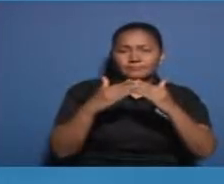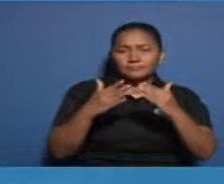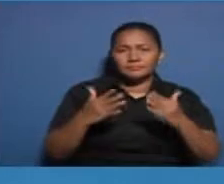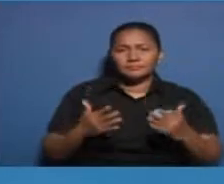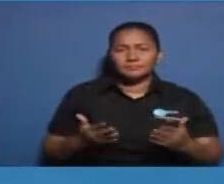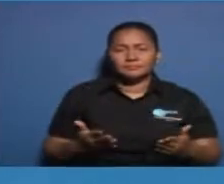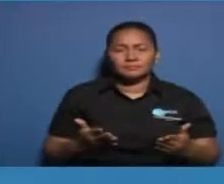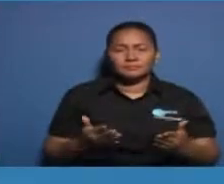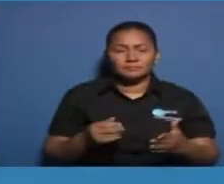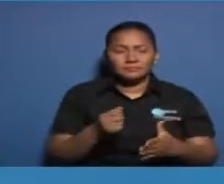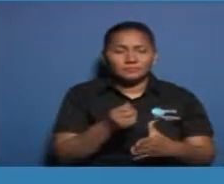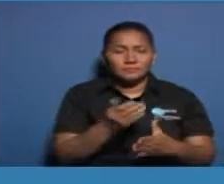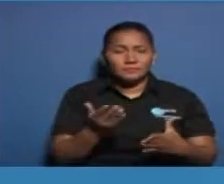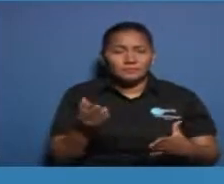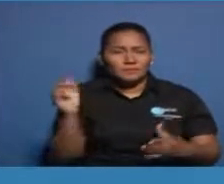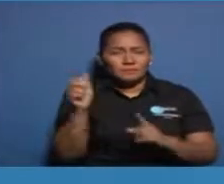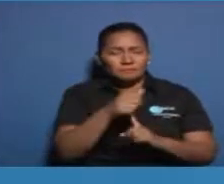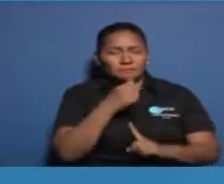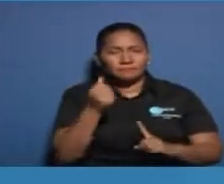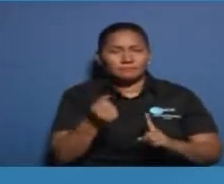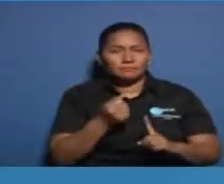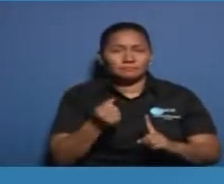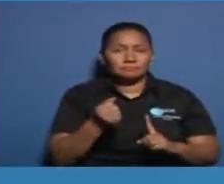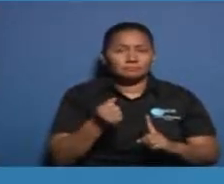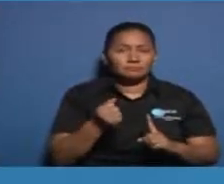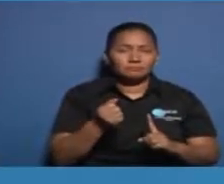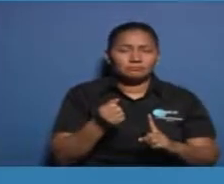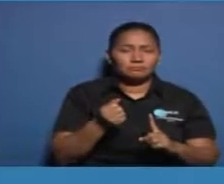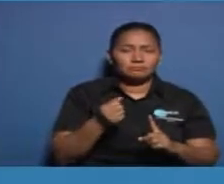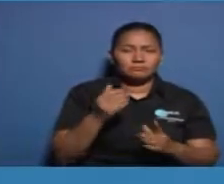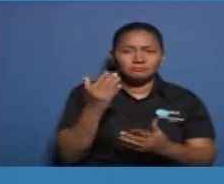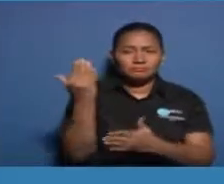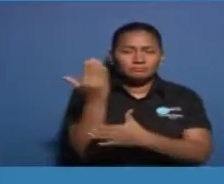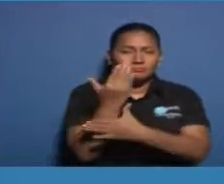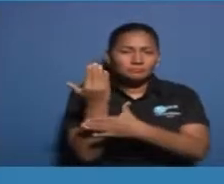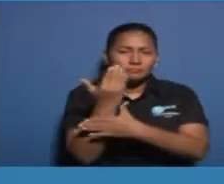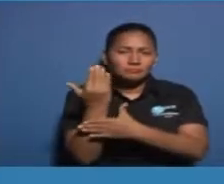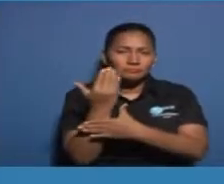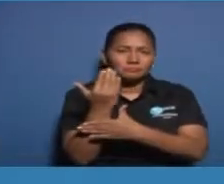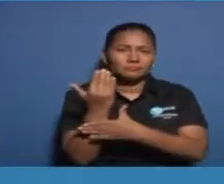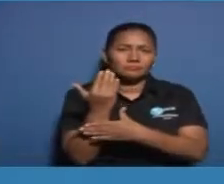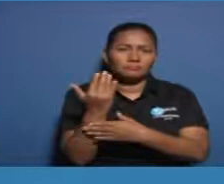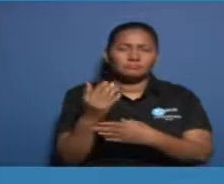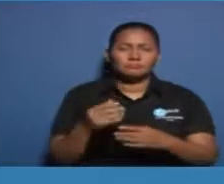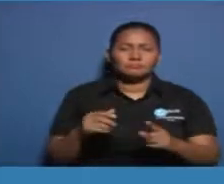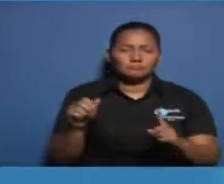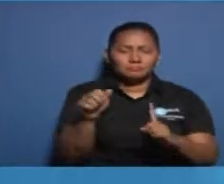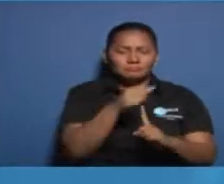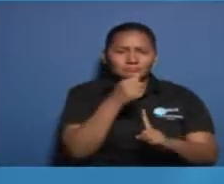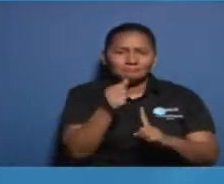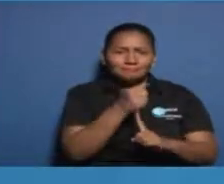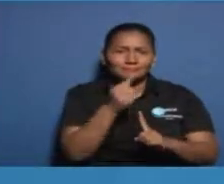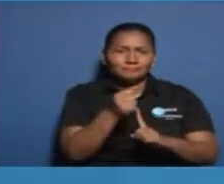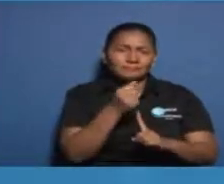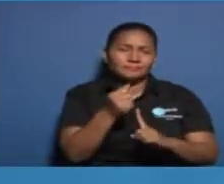de los medios de comunicación y la violencia por ejemplo obstétrica la violencia o sea en el por ejemplo en el tema